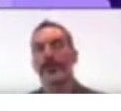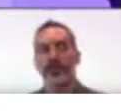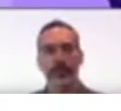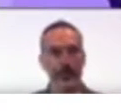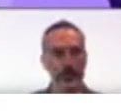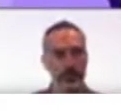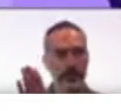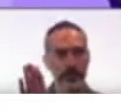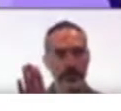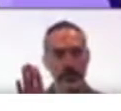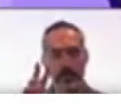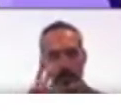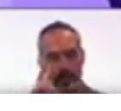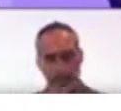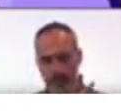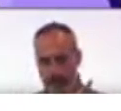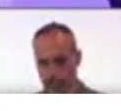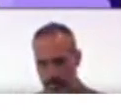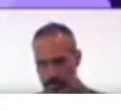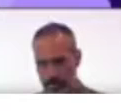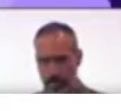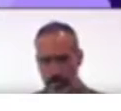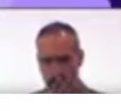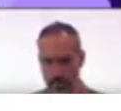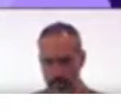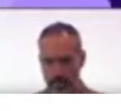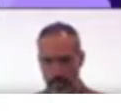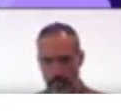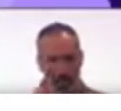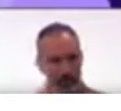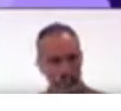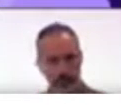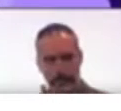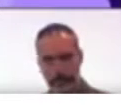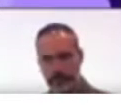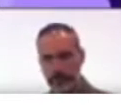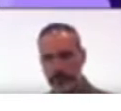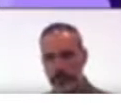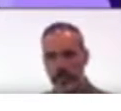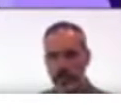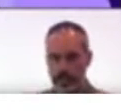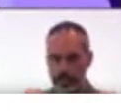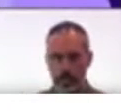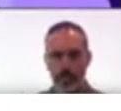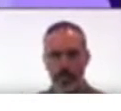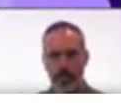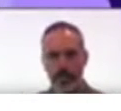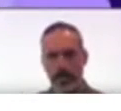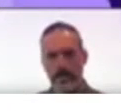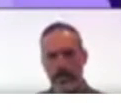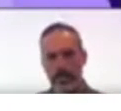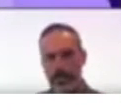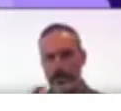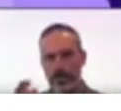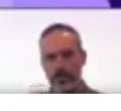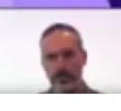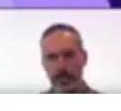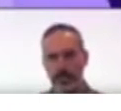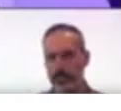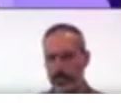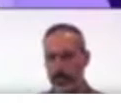red de videovigilancia e instalaremos arcos de seguridad con una inversión de más de 100 millones de